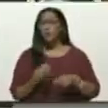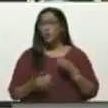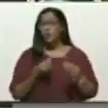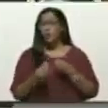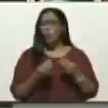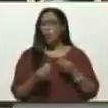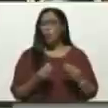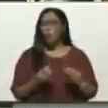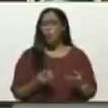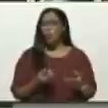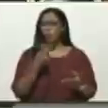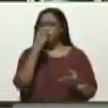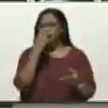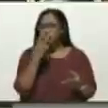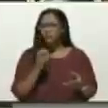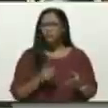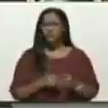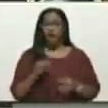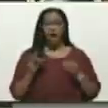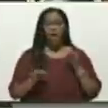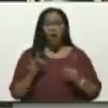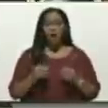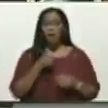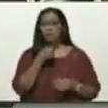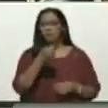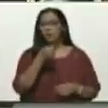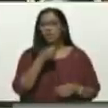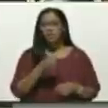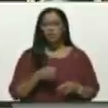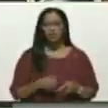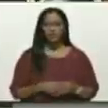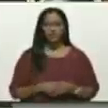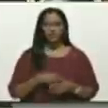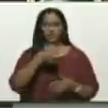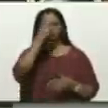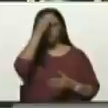¿no? Abogadas, periodistas.